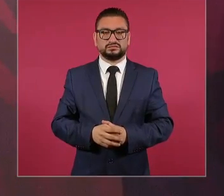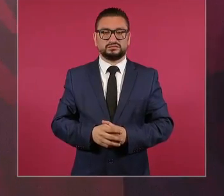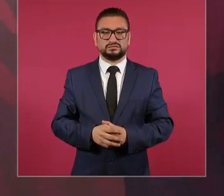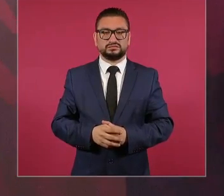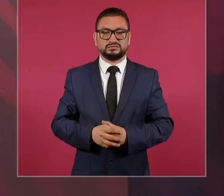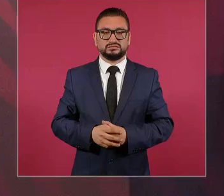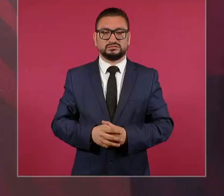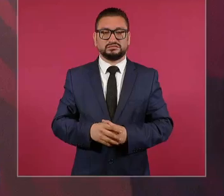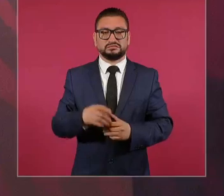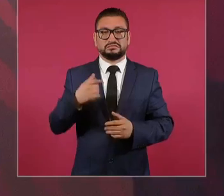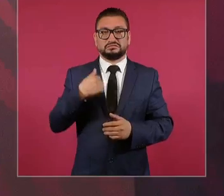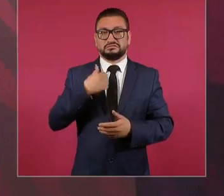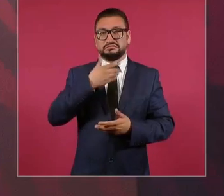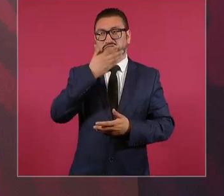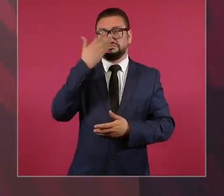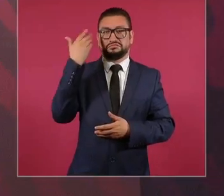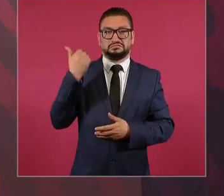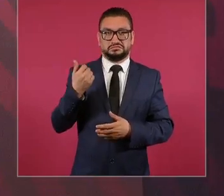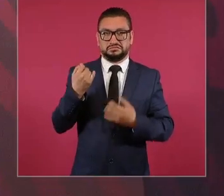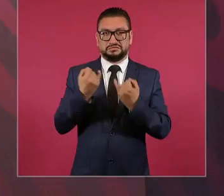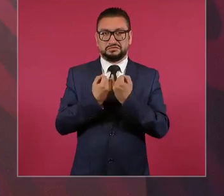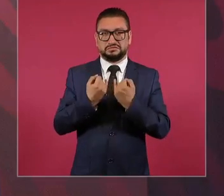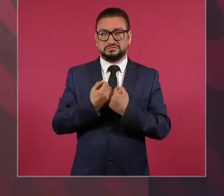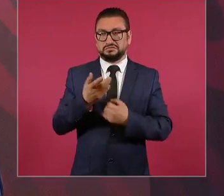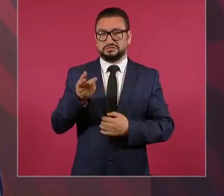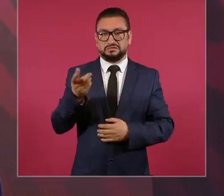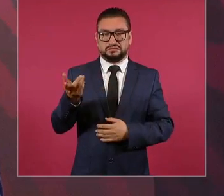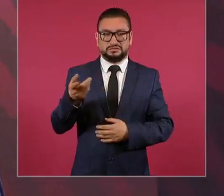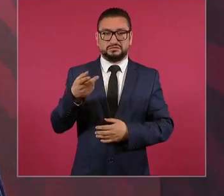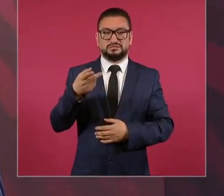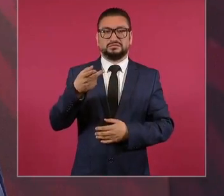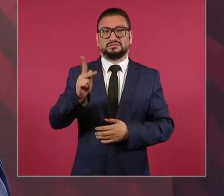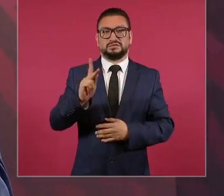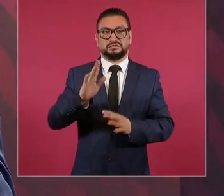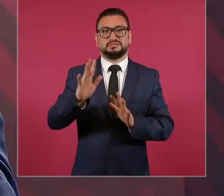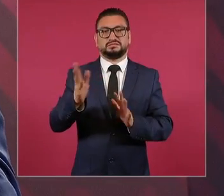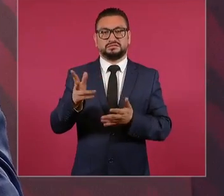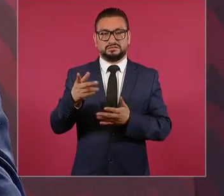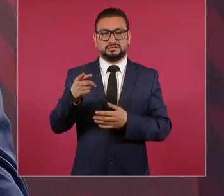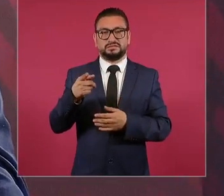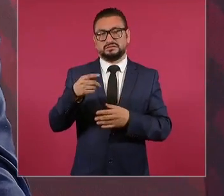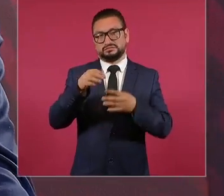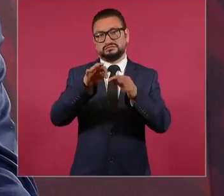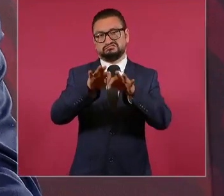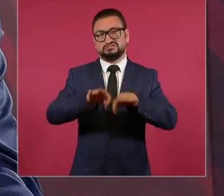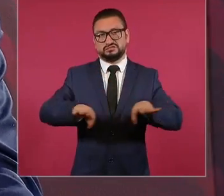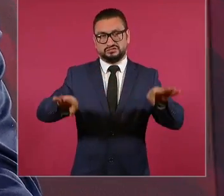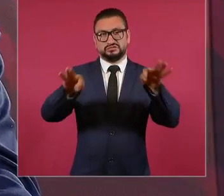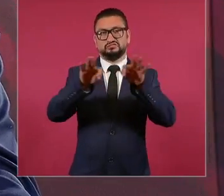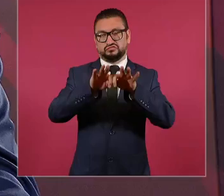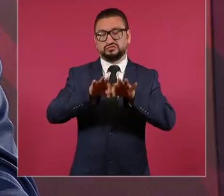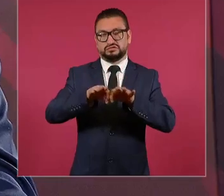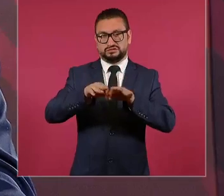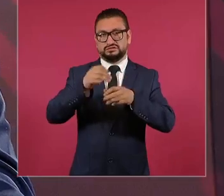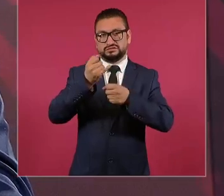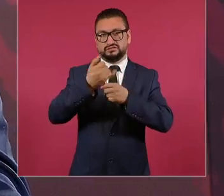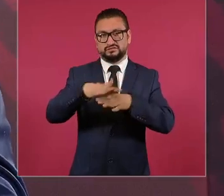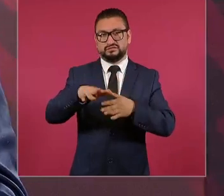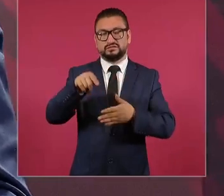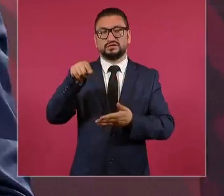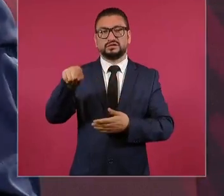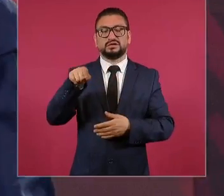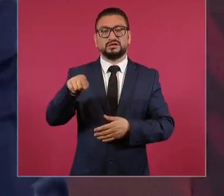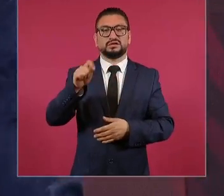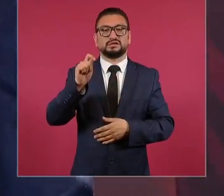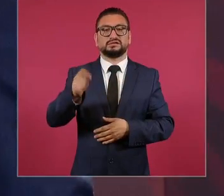Y no sabía, pero es muy importante el dato, de